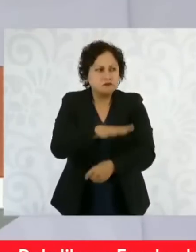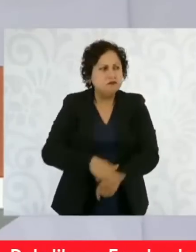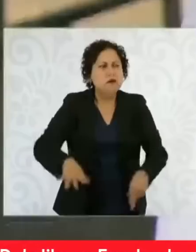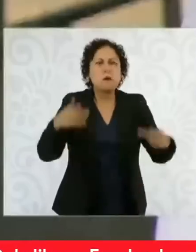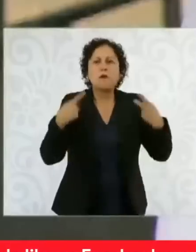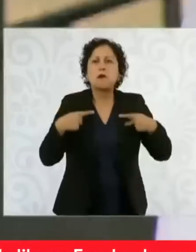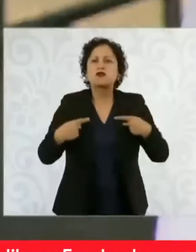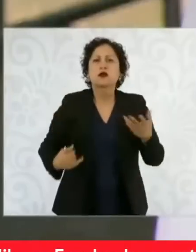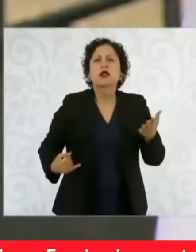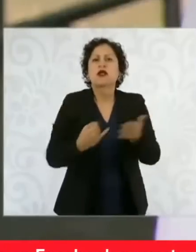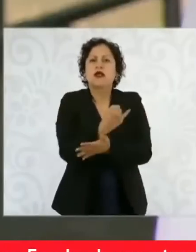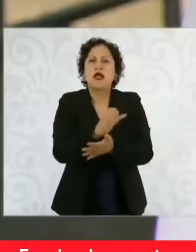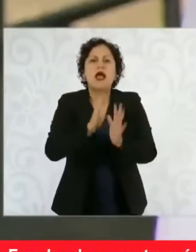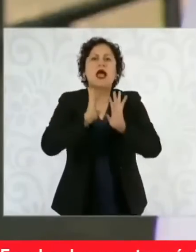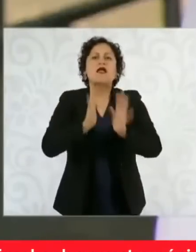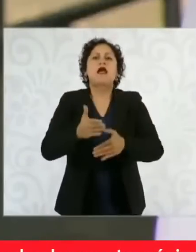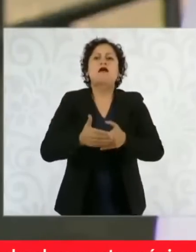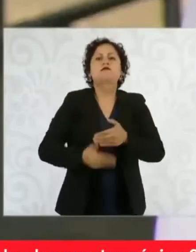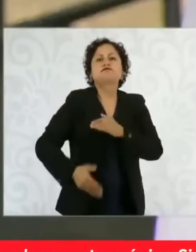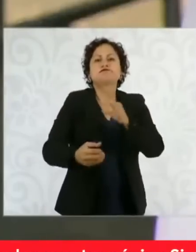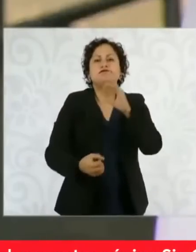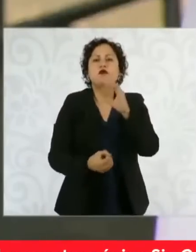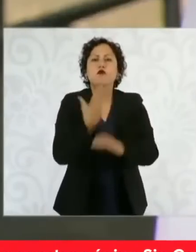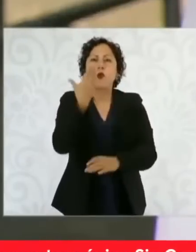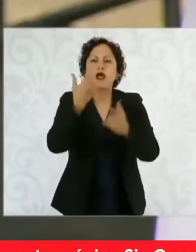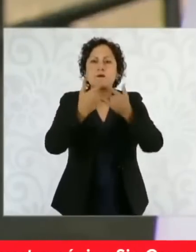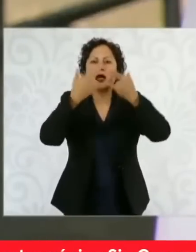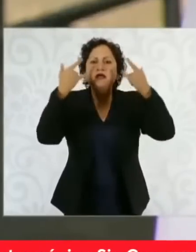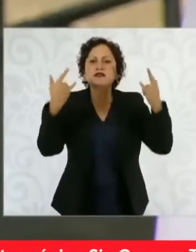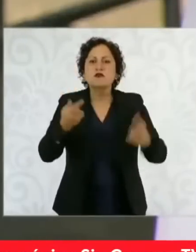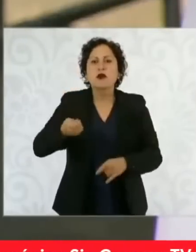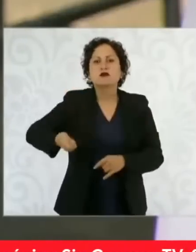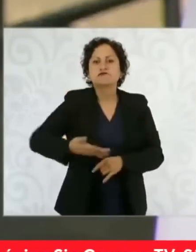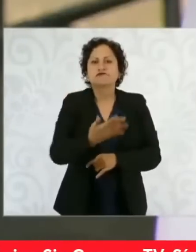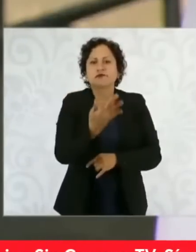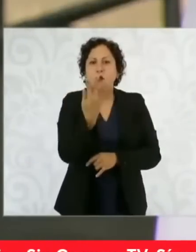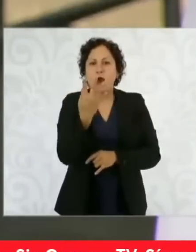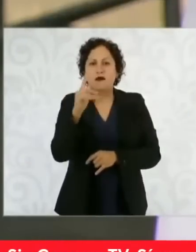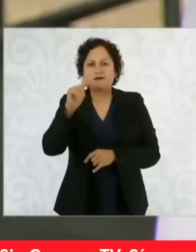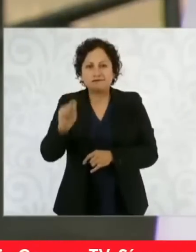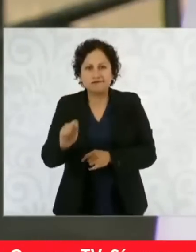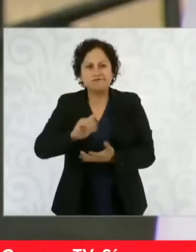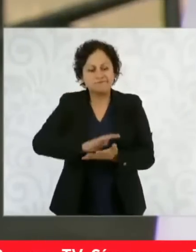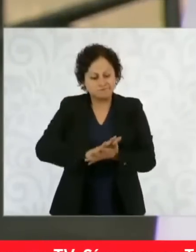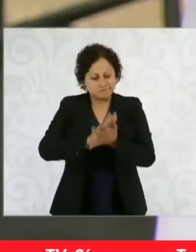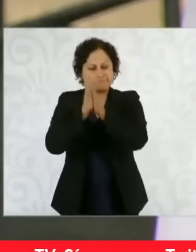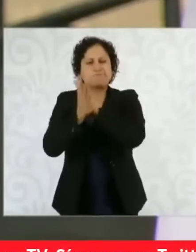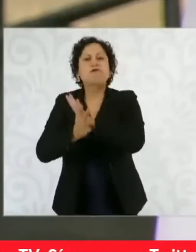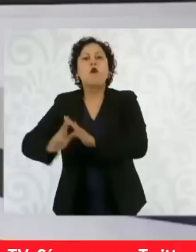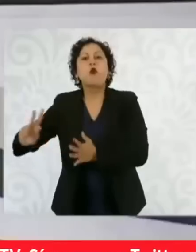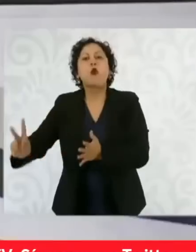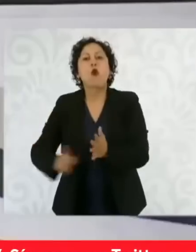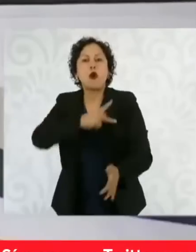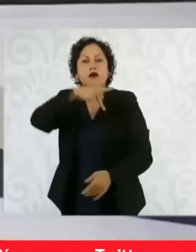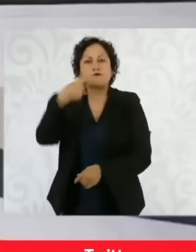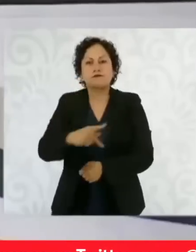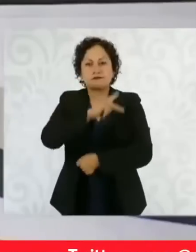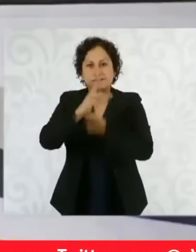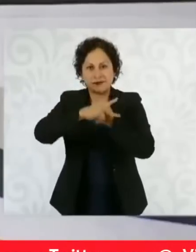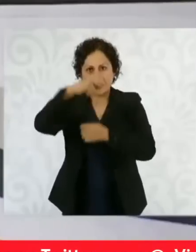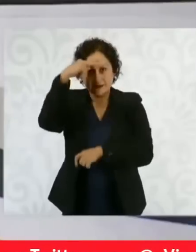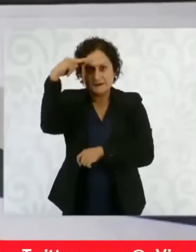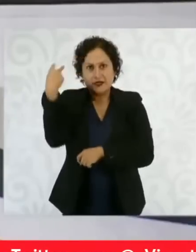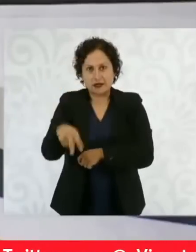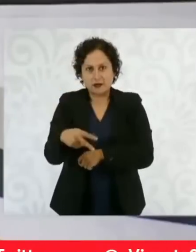iniciar una nueva historia, la cuarta transformación de la vida pública de México. Nuestro